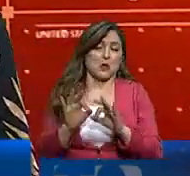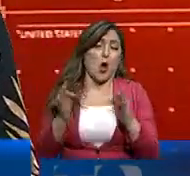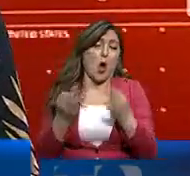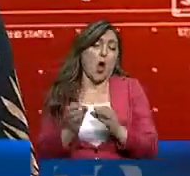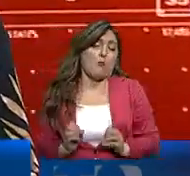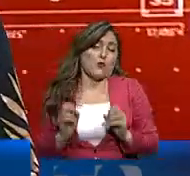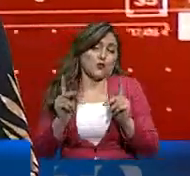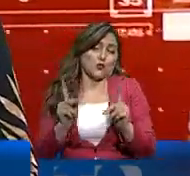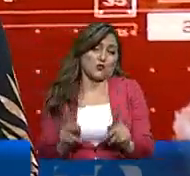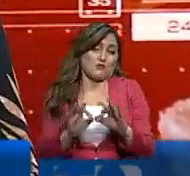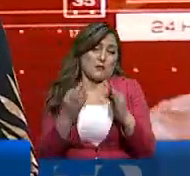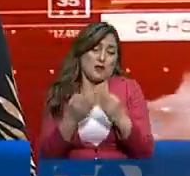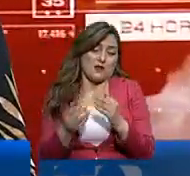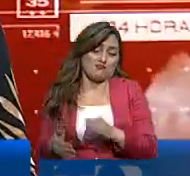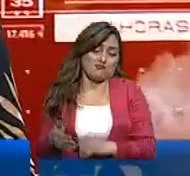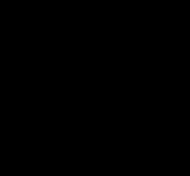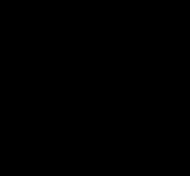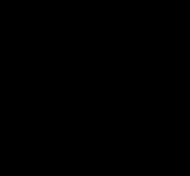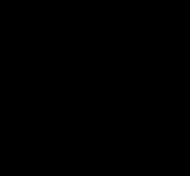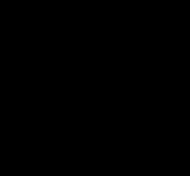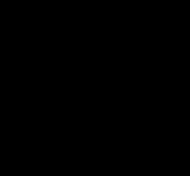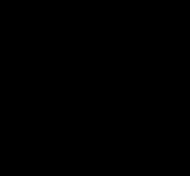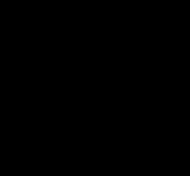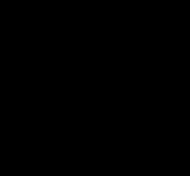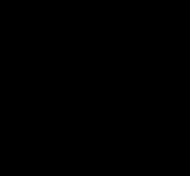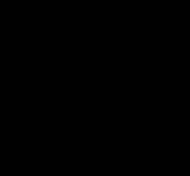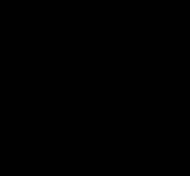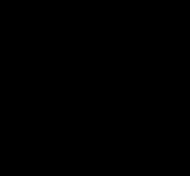de crecer en el seno de una familia